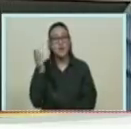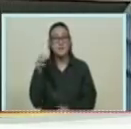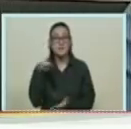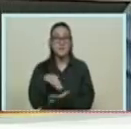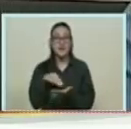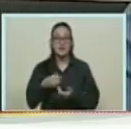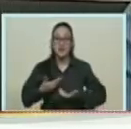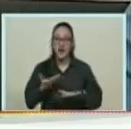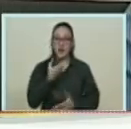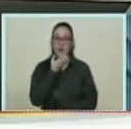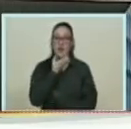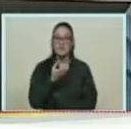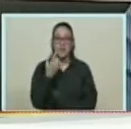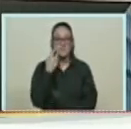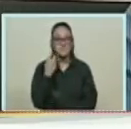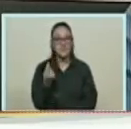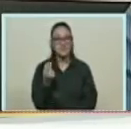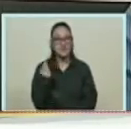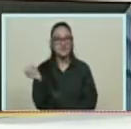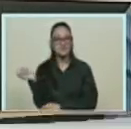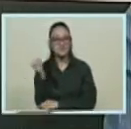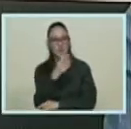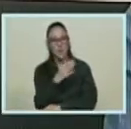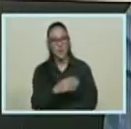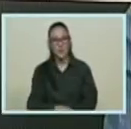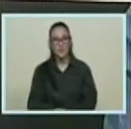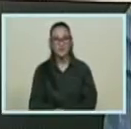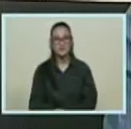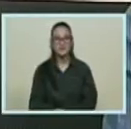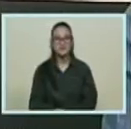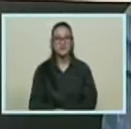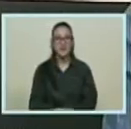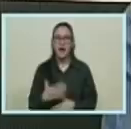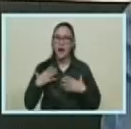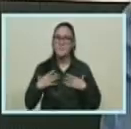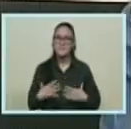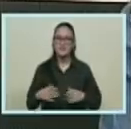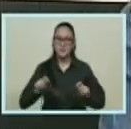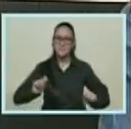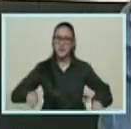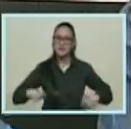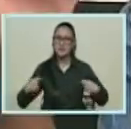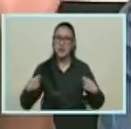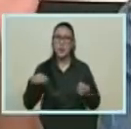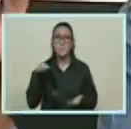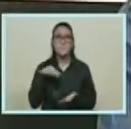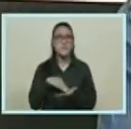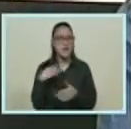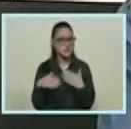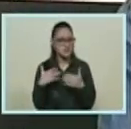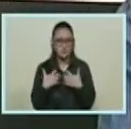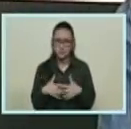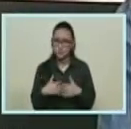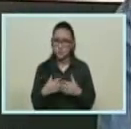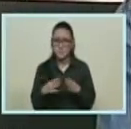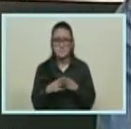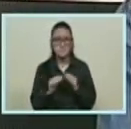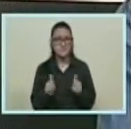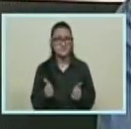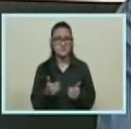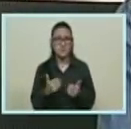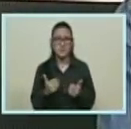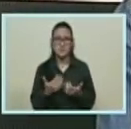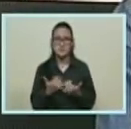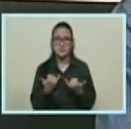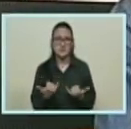de regalo de Navidad, que tengo pendiente llevárselo. Le mandaron camisas, pantalones, porque Miranda está produciendo por todas partes,